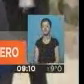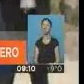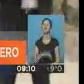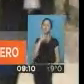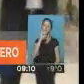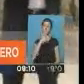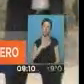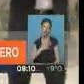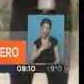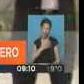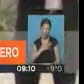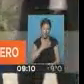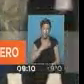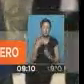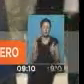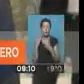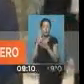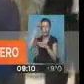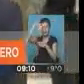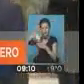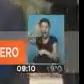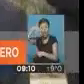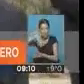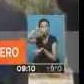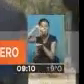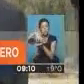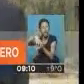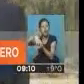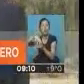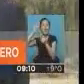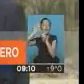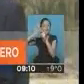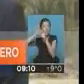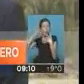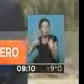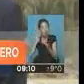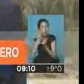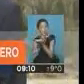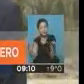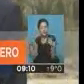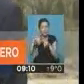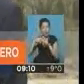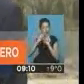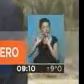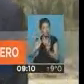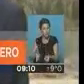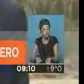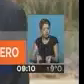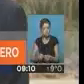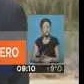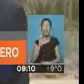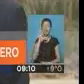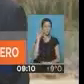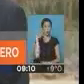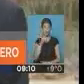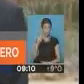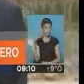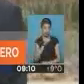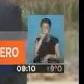aquí en la provincia de Santiago del Estero, trayendo Tecnópolis, que es un bien de todos los argentinos,